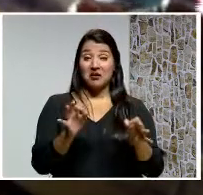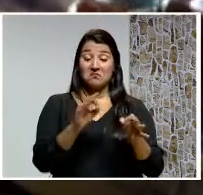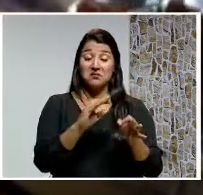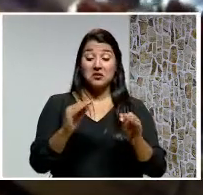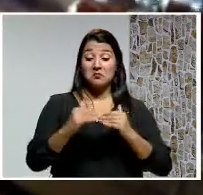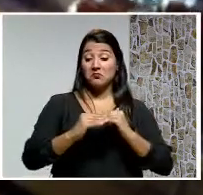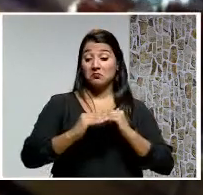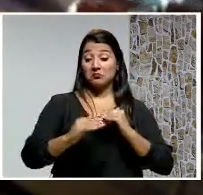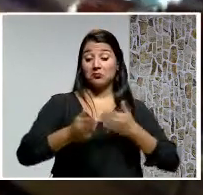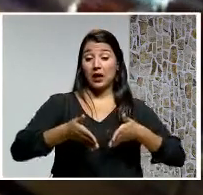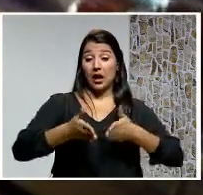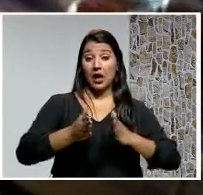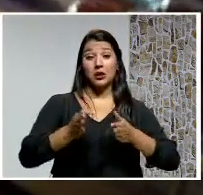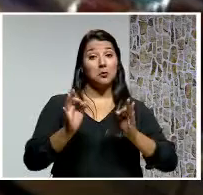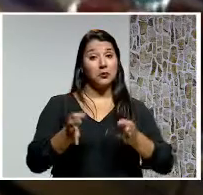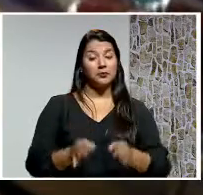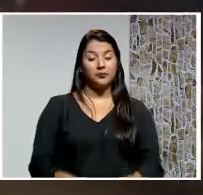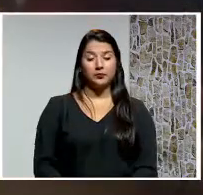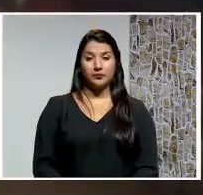excelente superficie de rodaje.